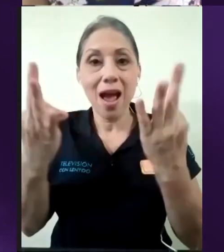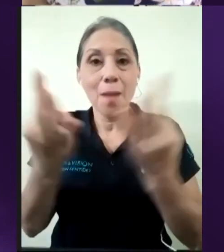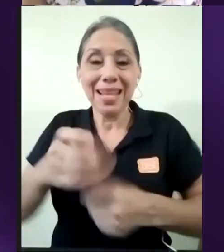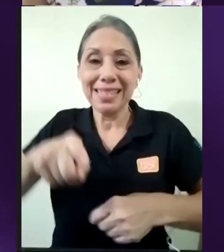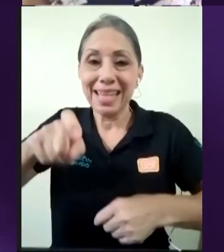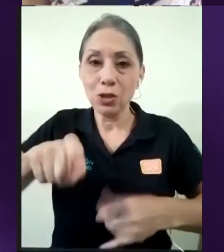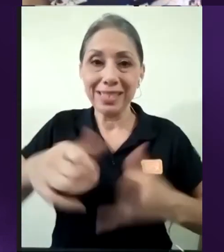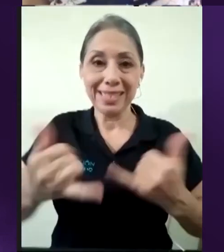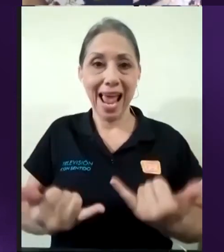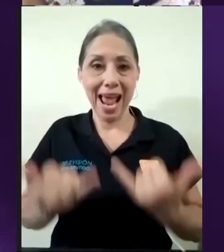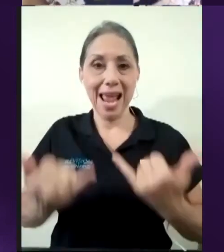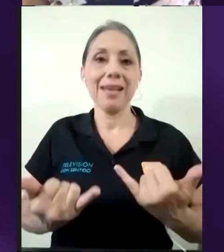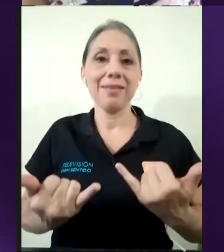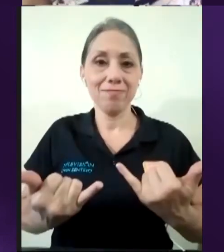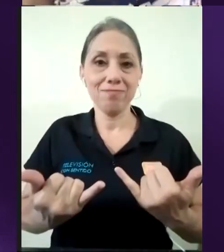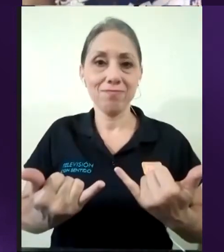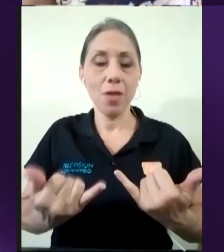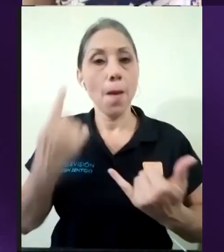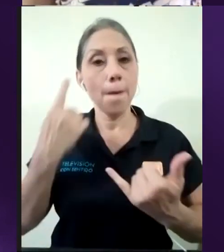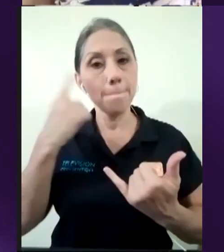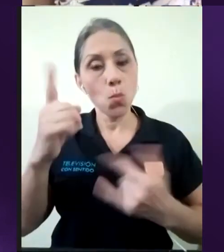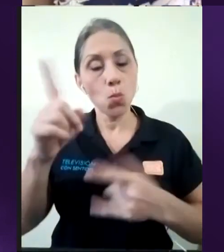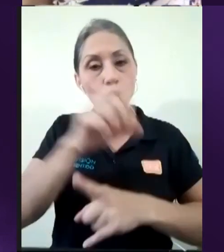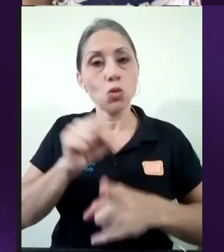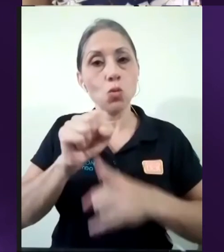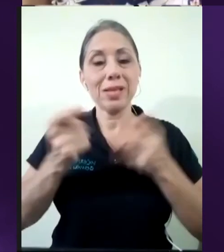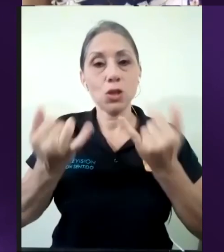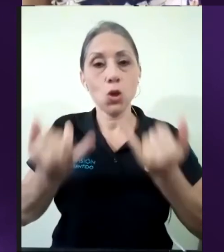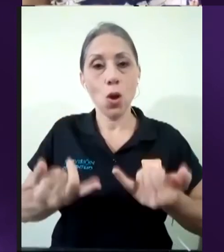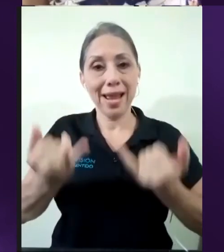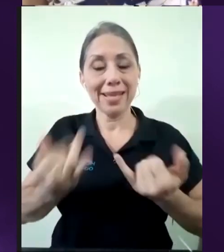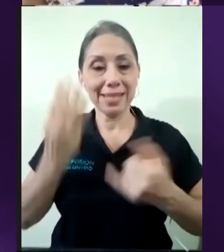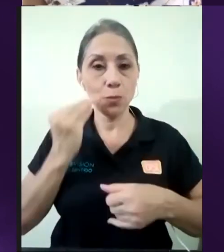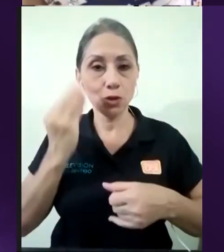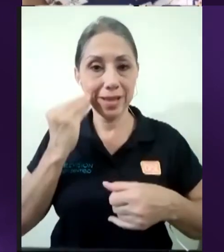momento a raíz de la situación que estamos enfrentando.